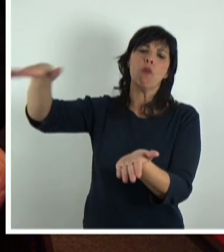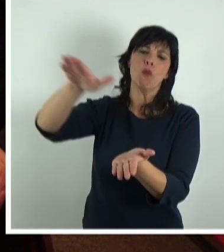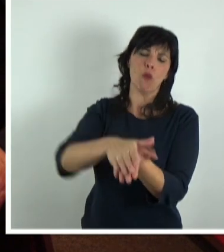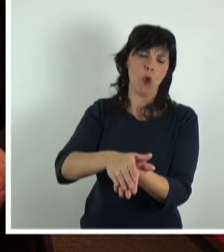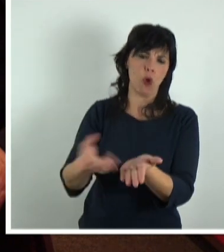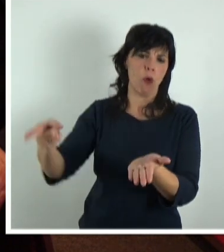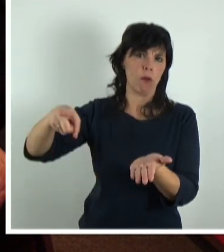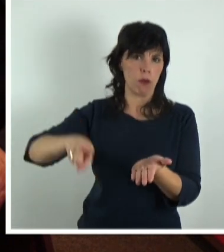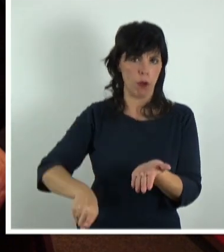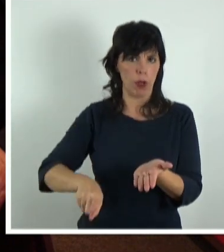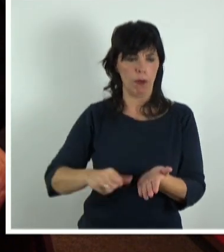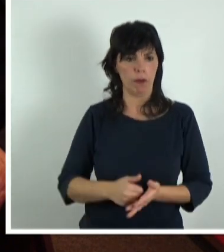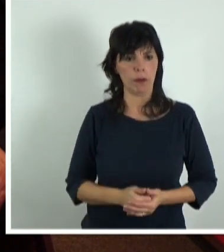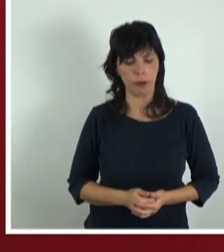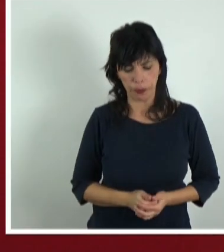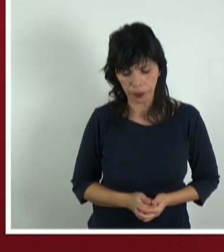juntamente con Él,